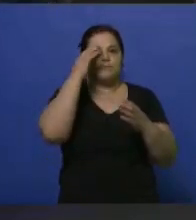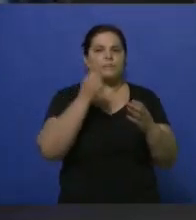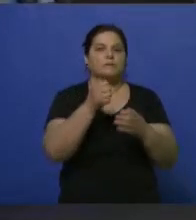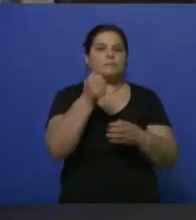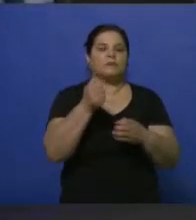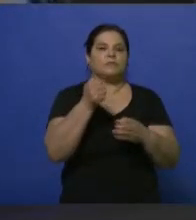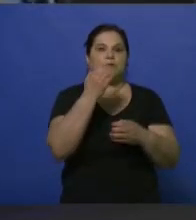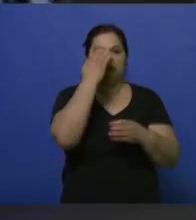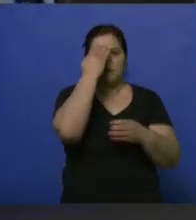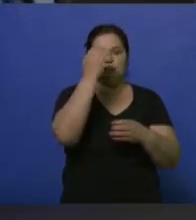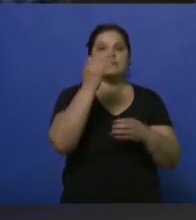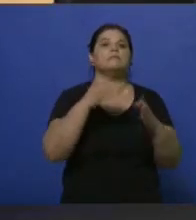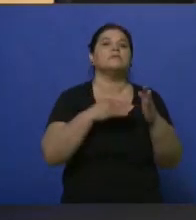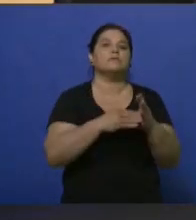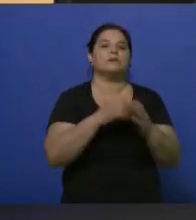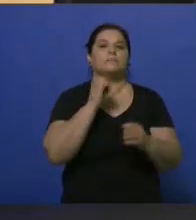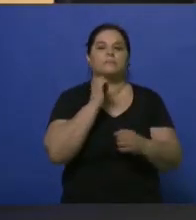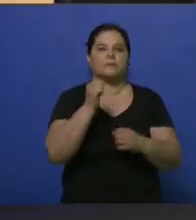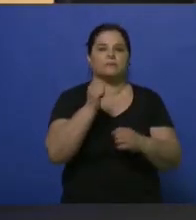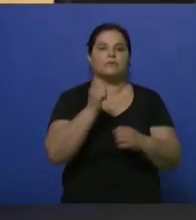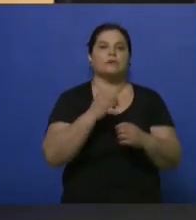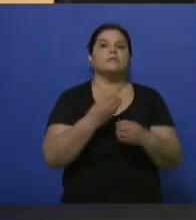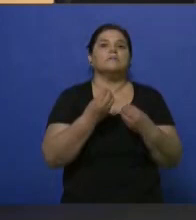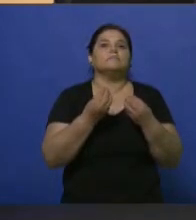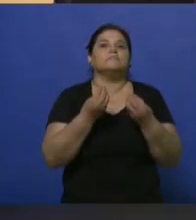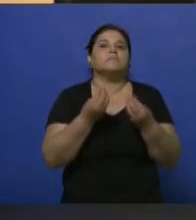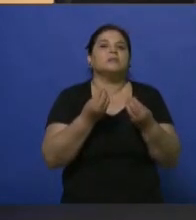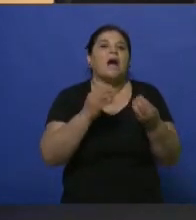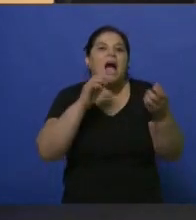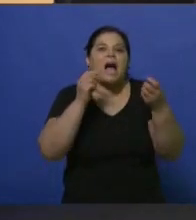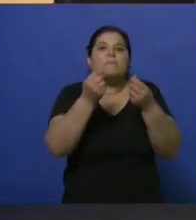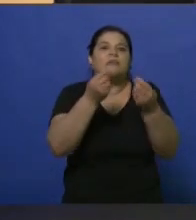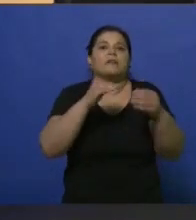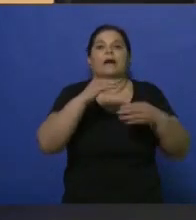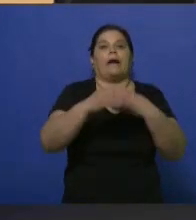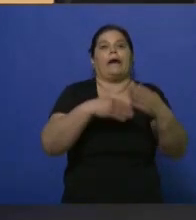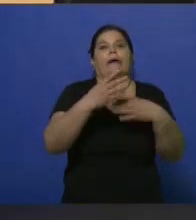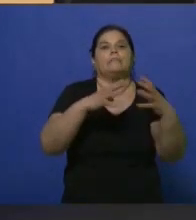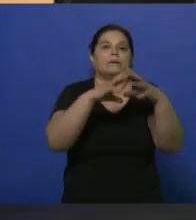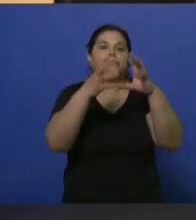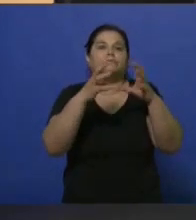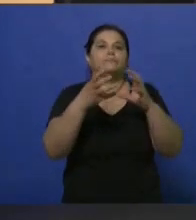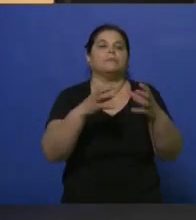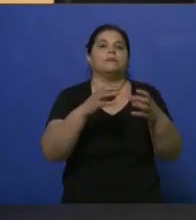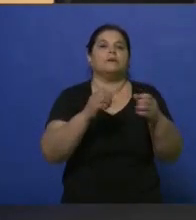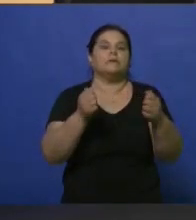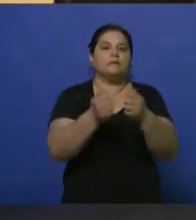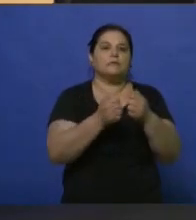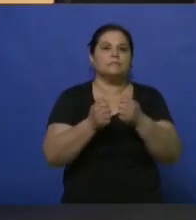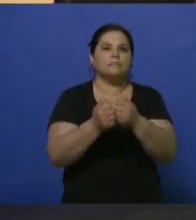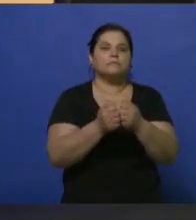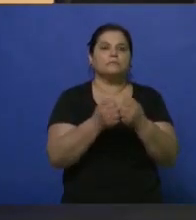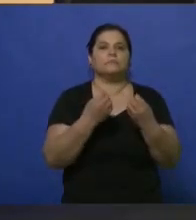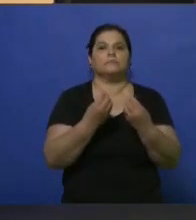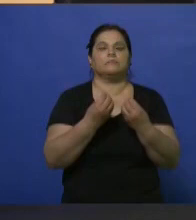negocio para ganar 150 mil, si como opción tenés un plazo fijo al 50% de tasa de interés.